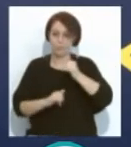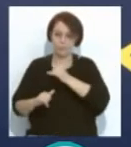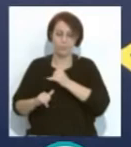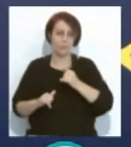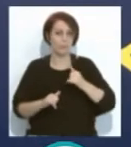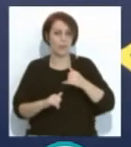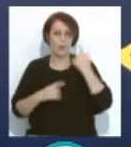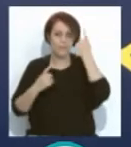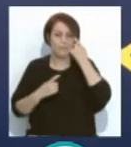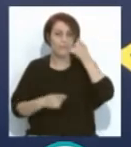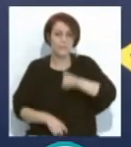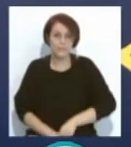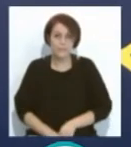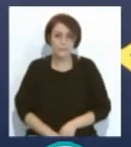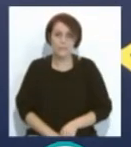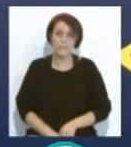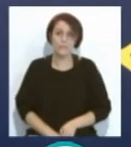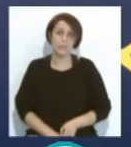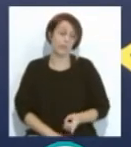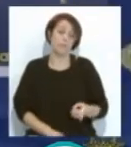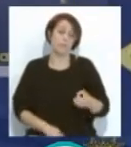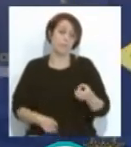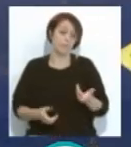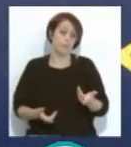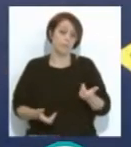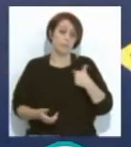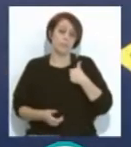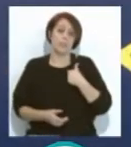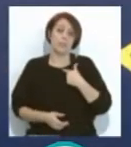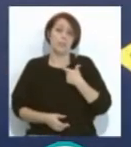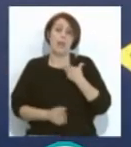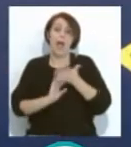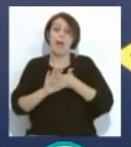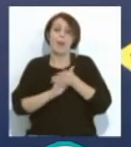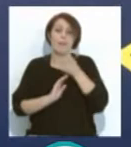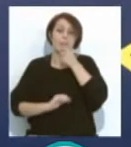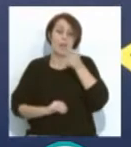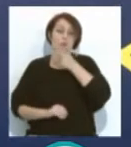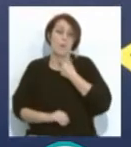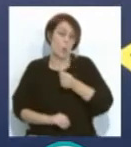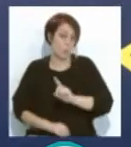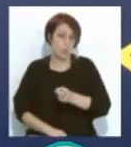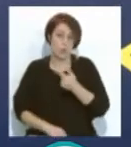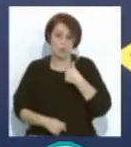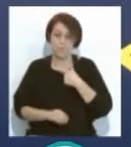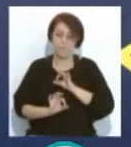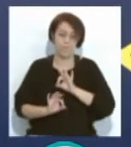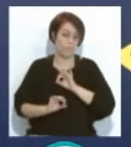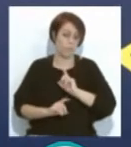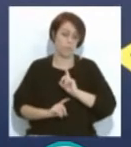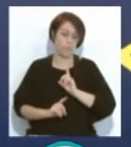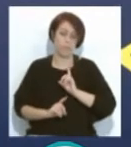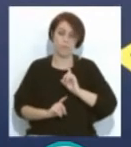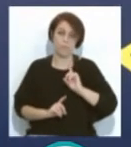también y con la como se debe en realidad. A mí no me gusta hablar de arbitraje ni nada, no soy una persona así y creo